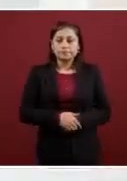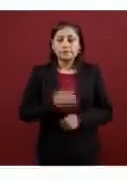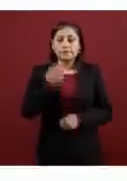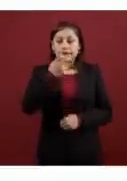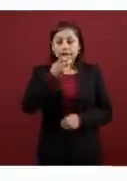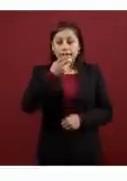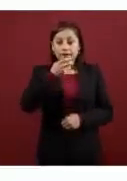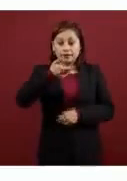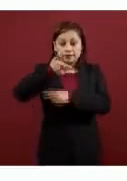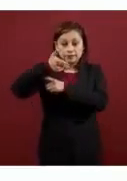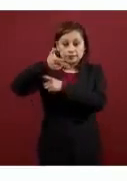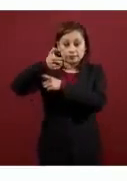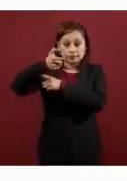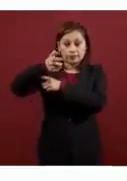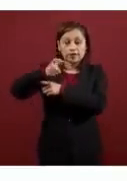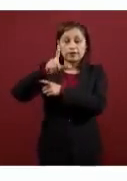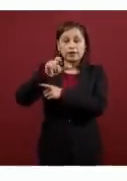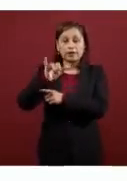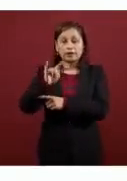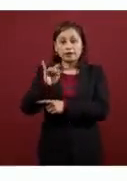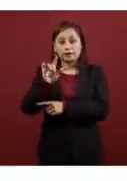Esa es la ametralladora Dillon.